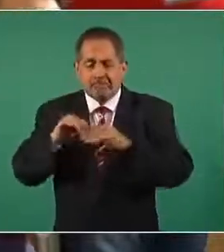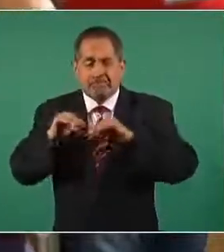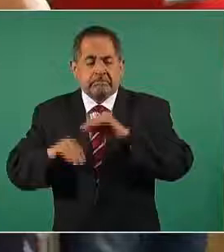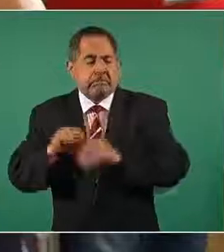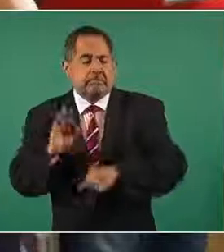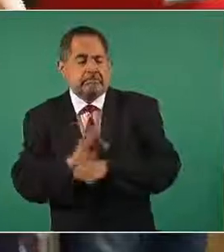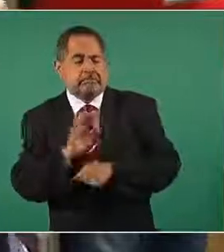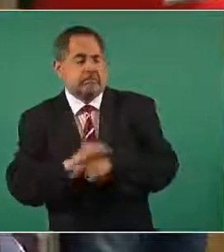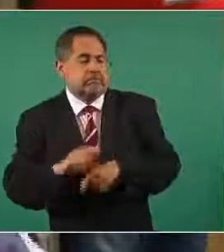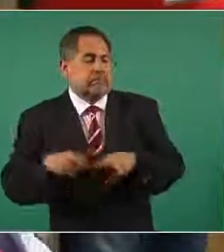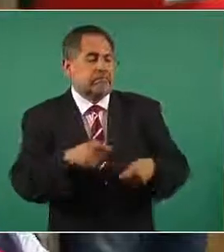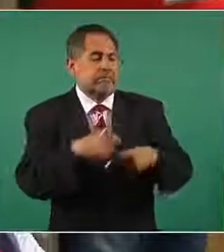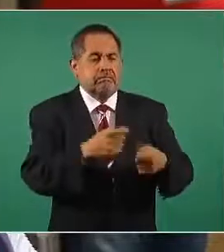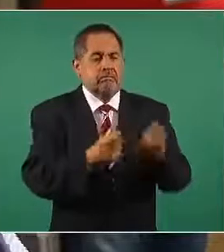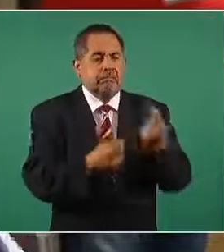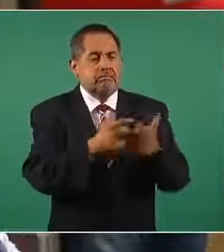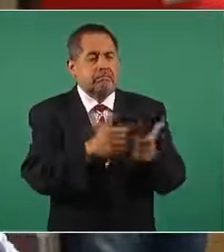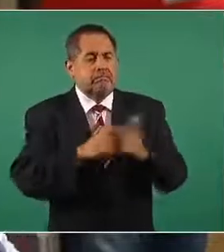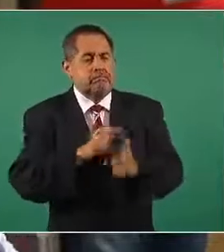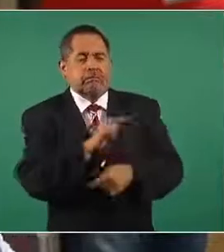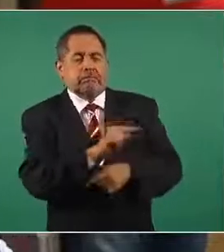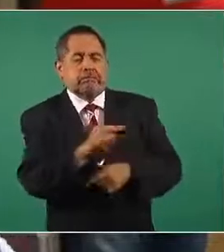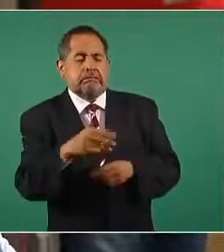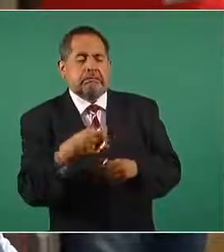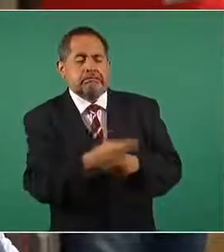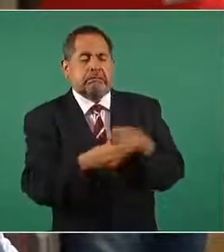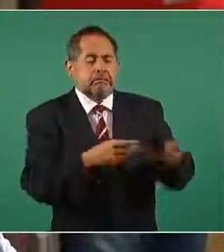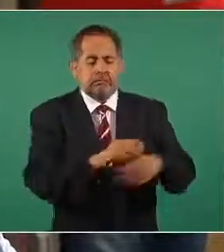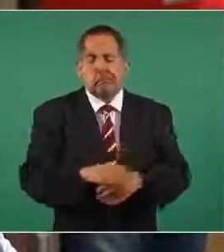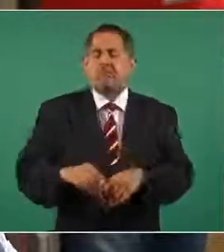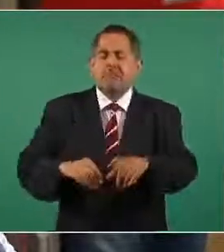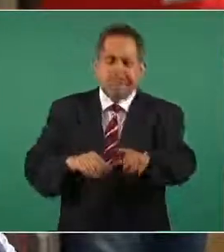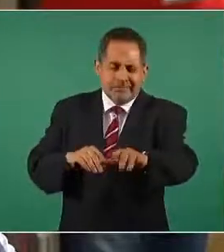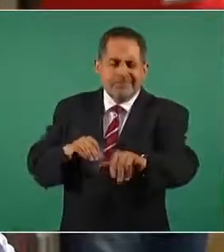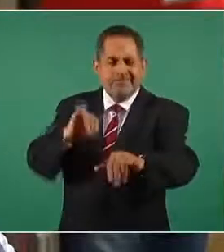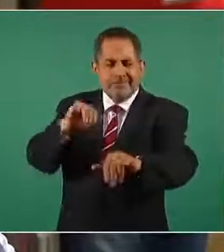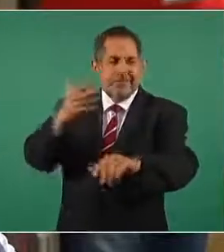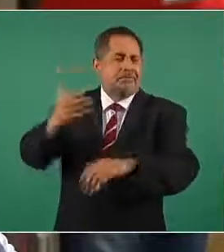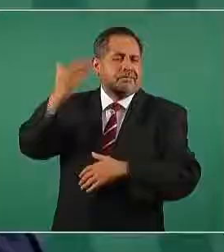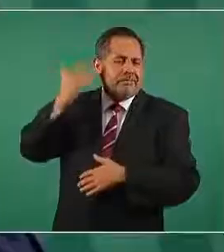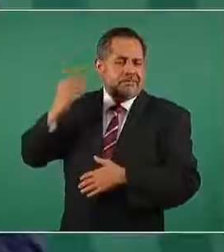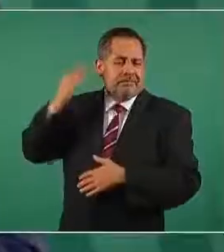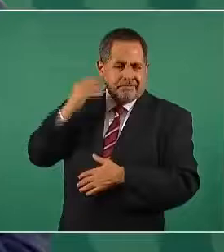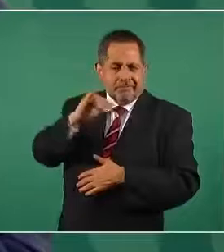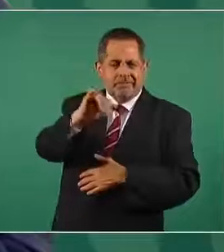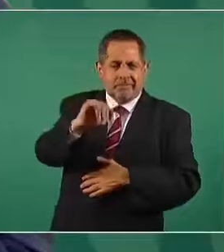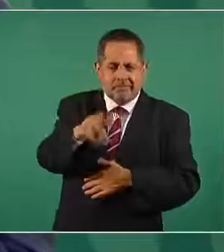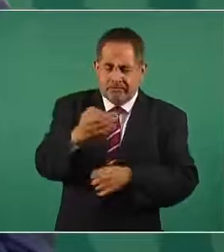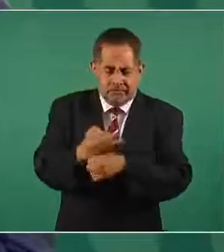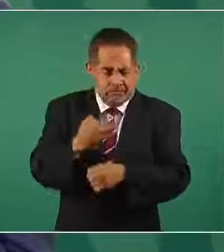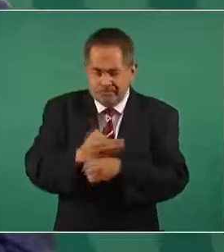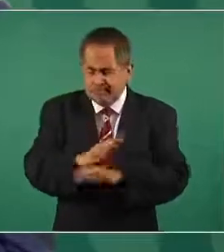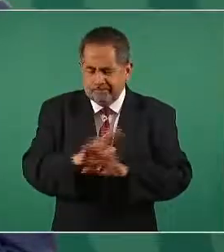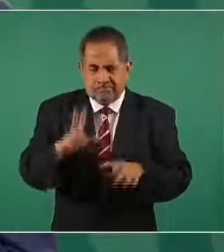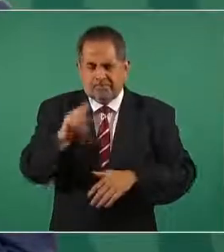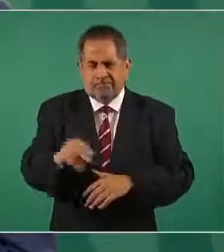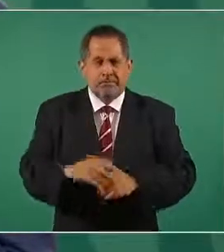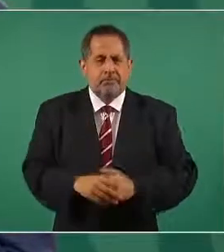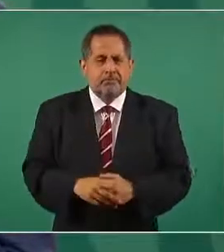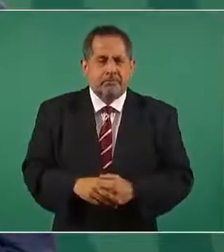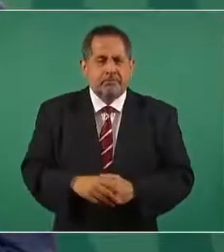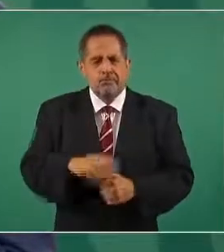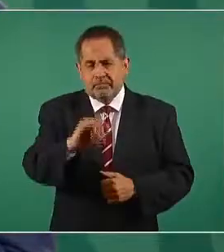para ayudar a ciertos grupos de poder, así era antes, megaproyectos, pero etcétera, no, para poder ganar en